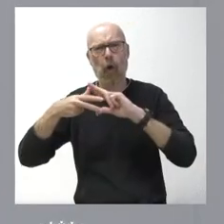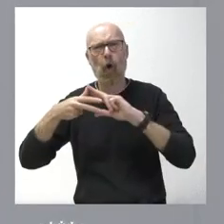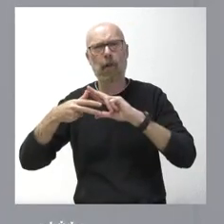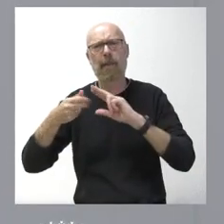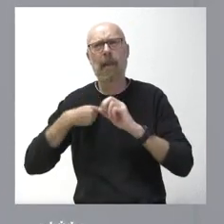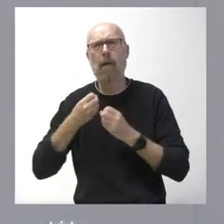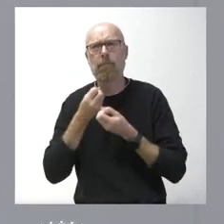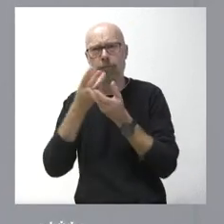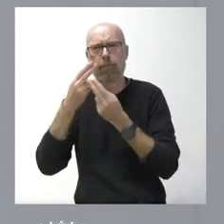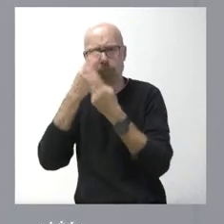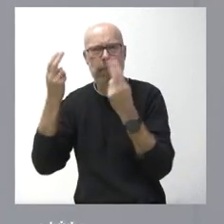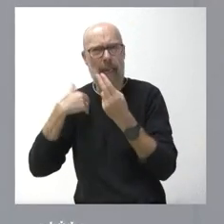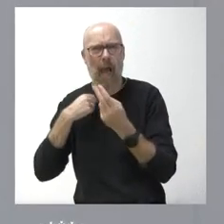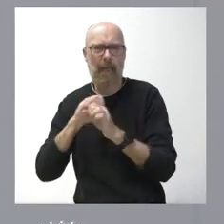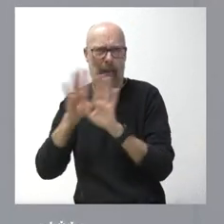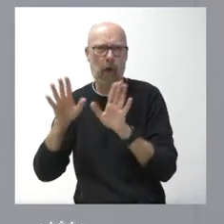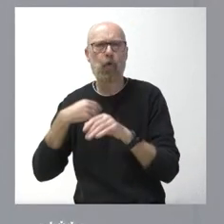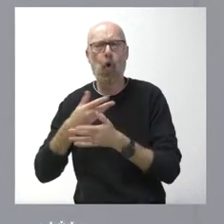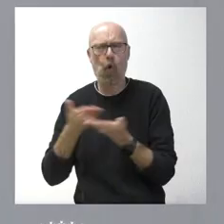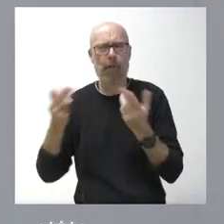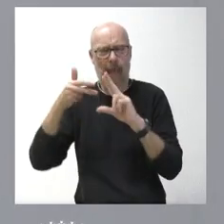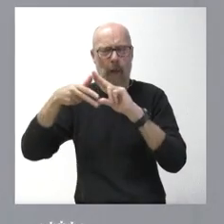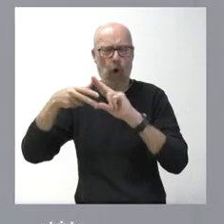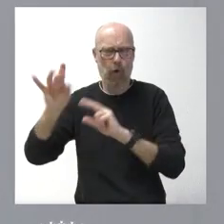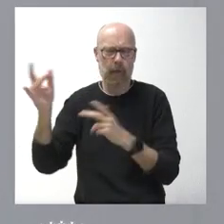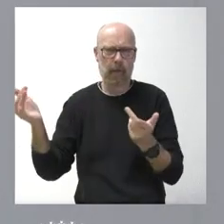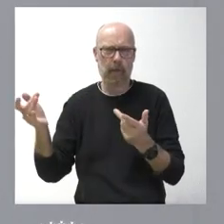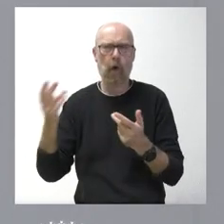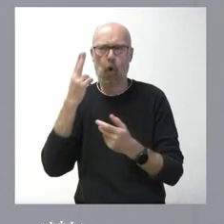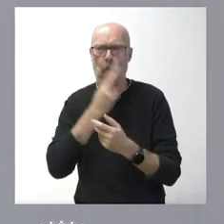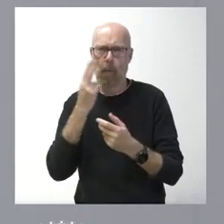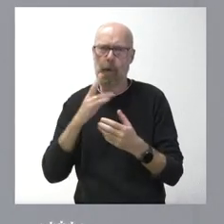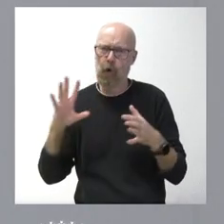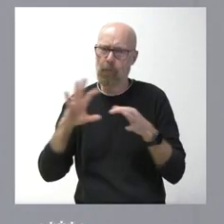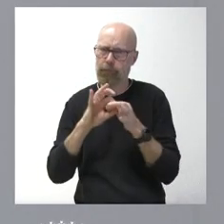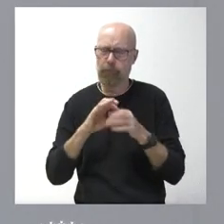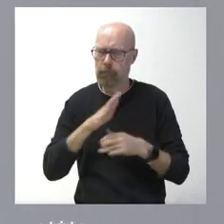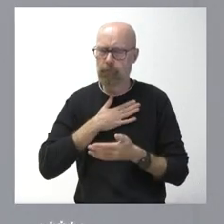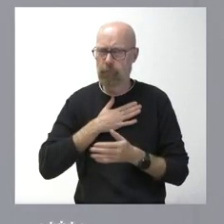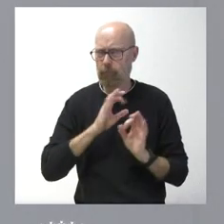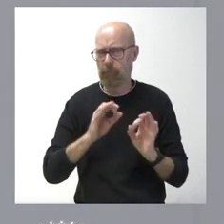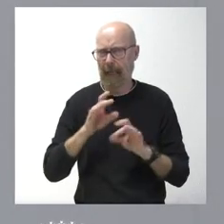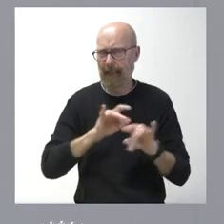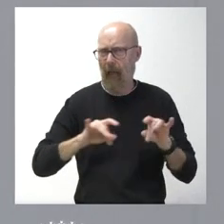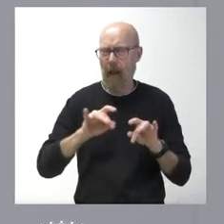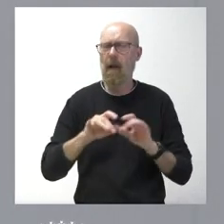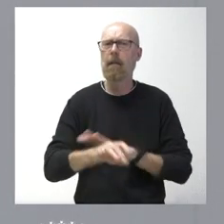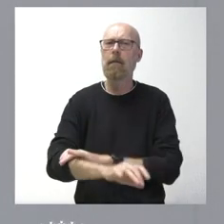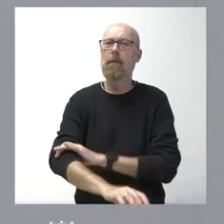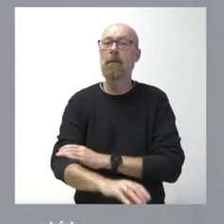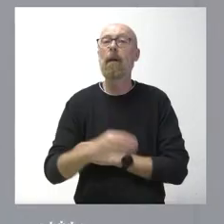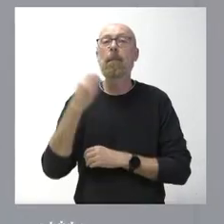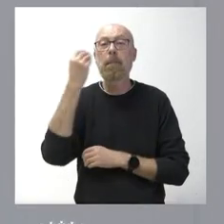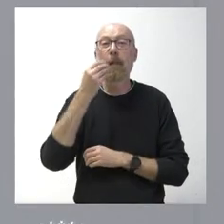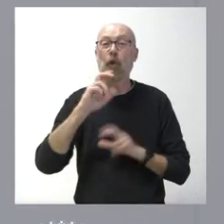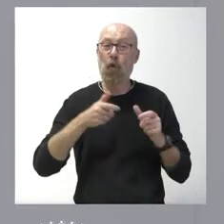por tanto yo me fío mucho más de Renault y del compromiso de Renault con esta tierra y creo que sería un error por parte de ningún